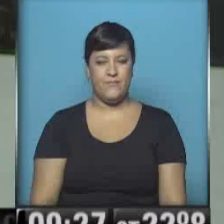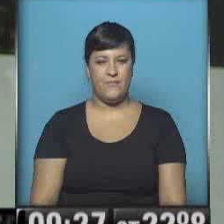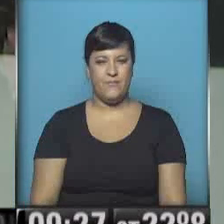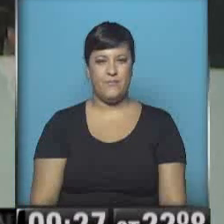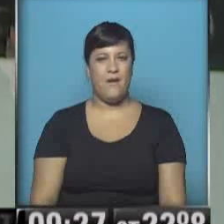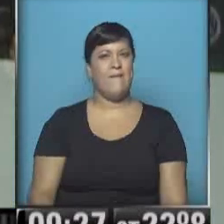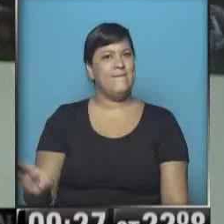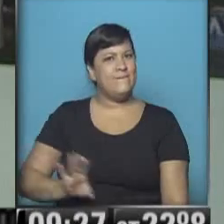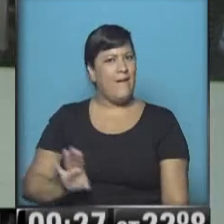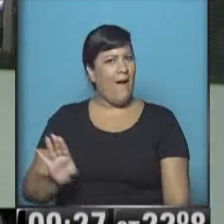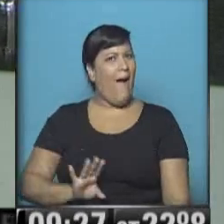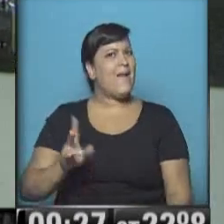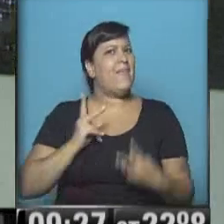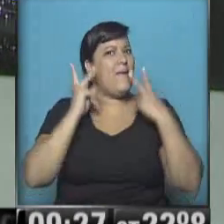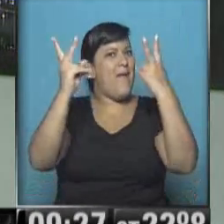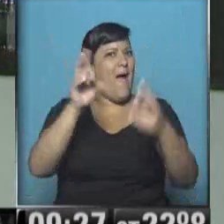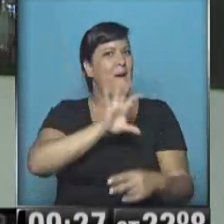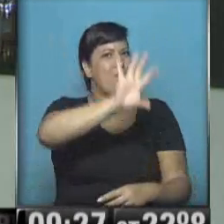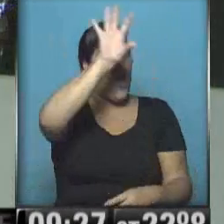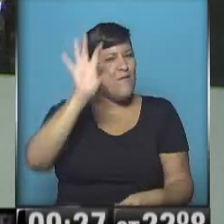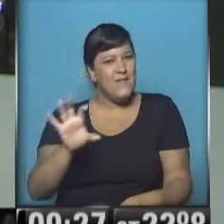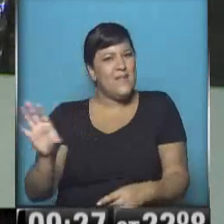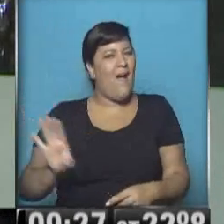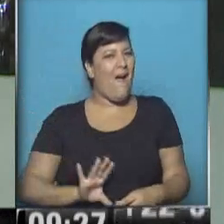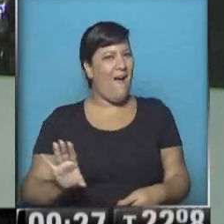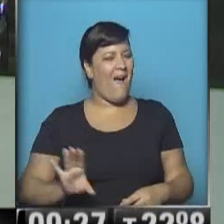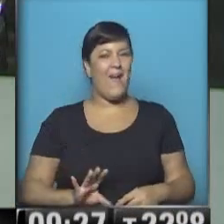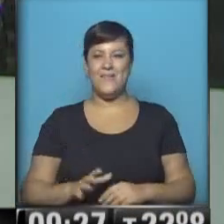Qué ganas de estar en el interior, Alejo. Qué ganas de hacer una ruta. Buen diamante, buen